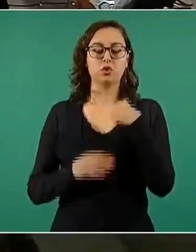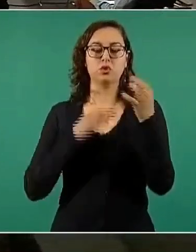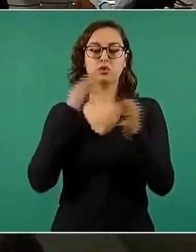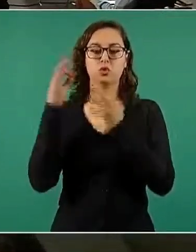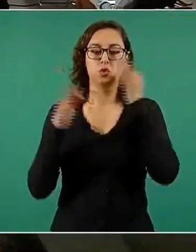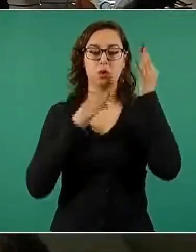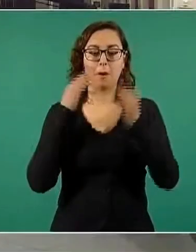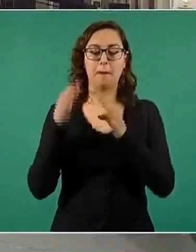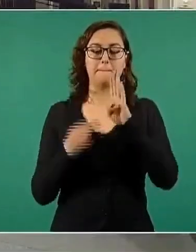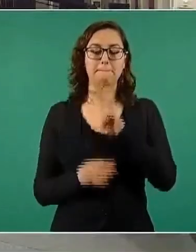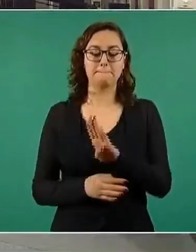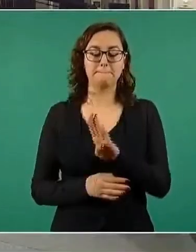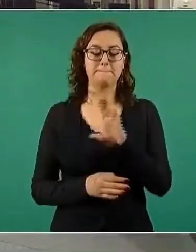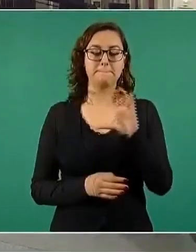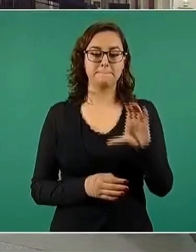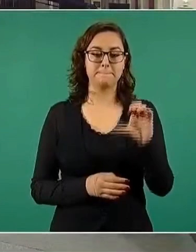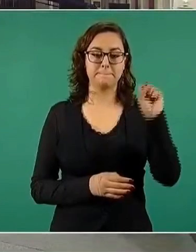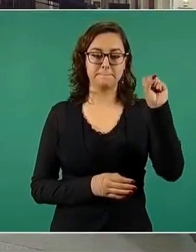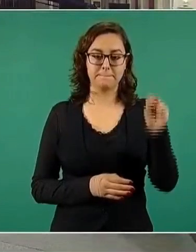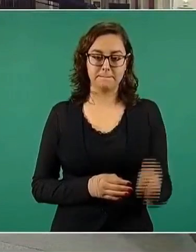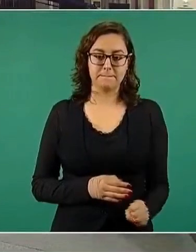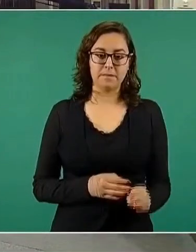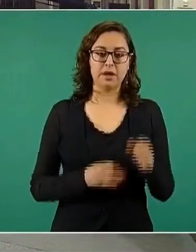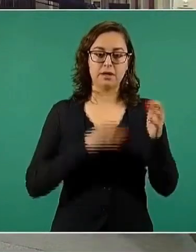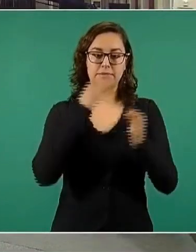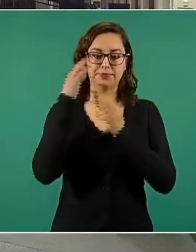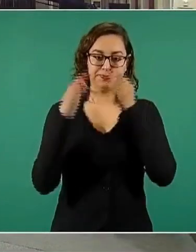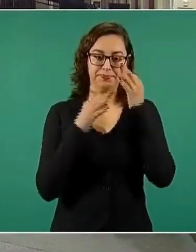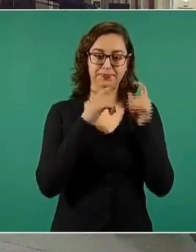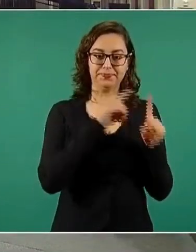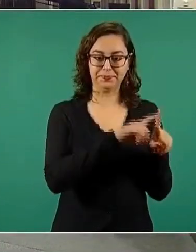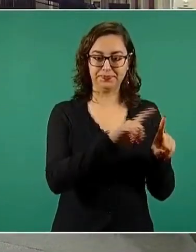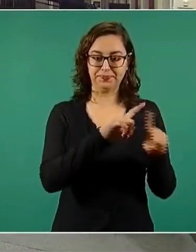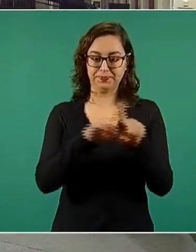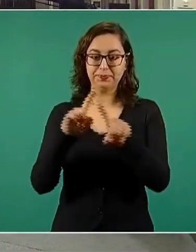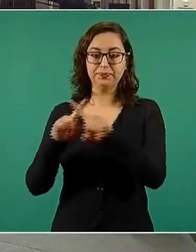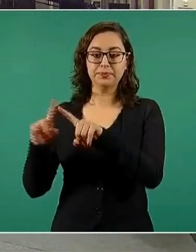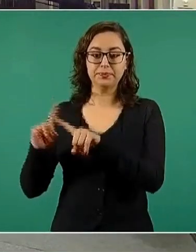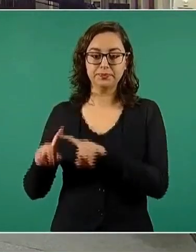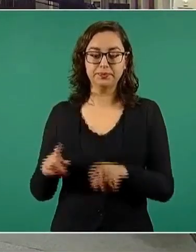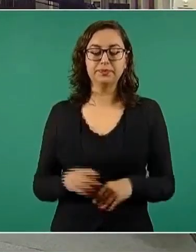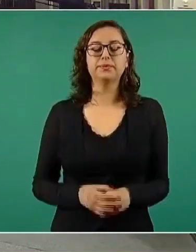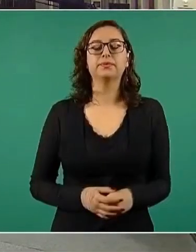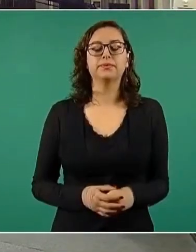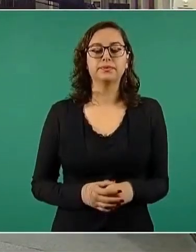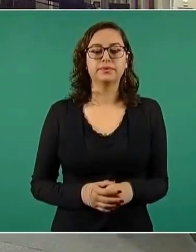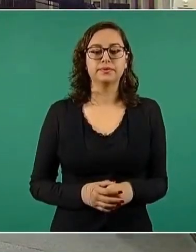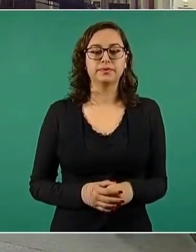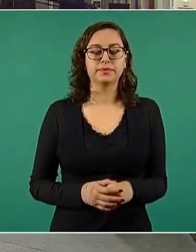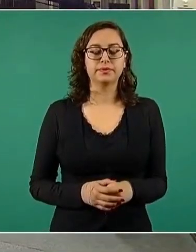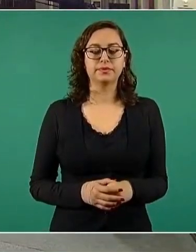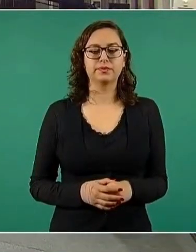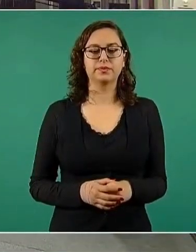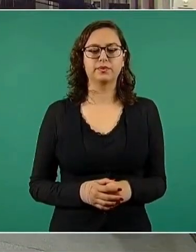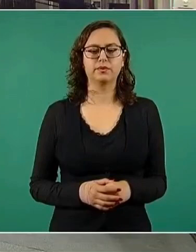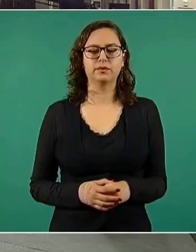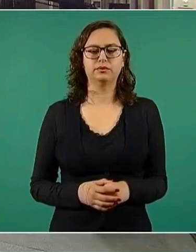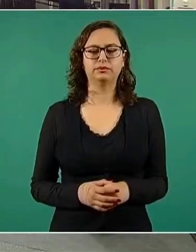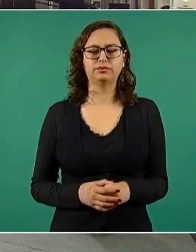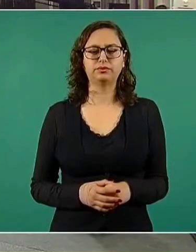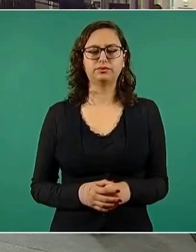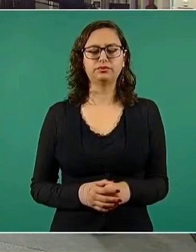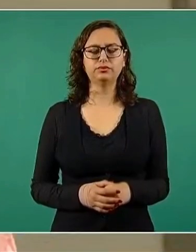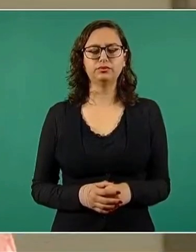denunciando la corrupción y de la Agencia de Medios Digitales del Pacífico y el Reportero Urbano. Presidente, ¿cuál es su postura debido a la